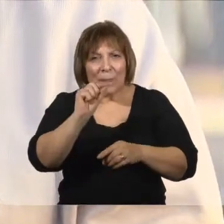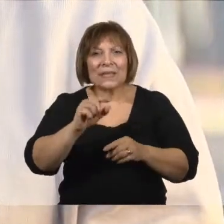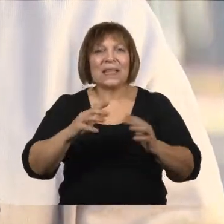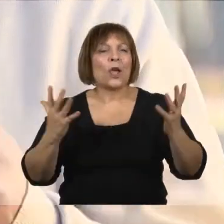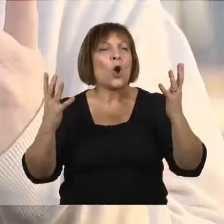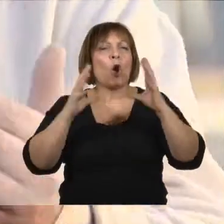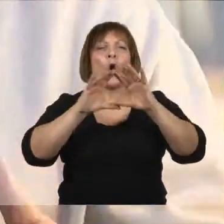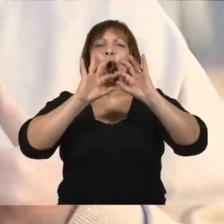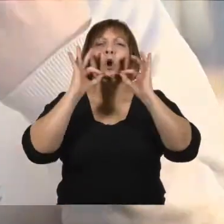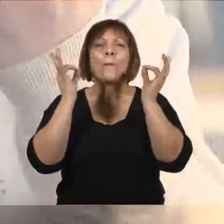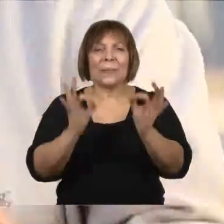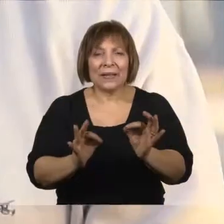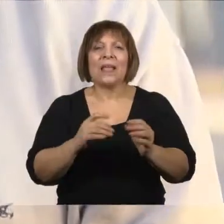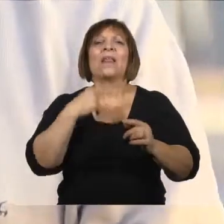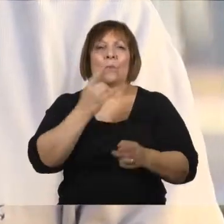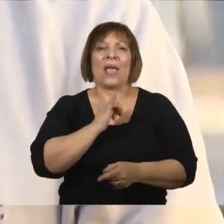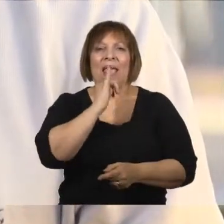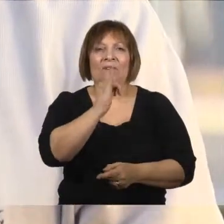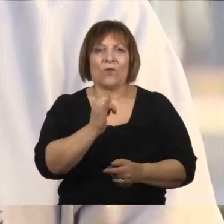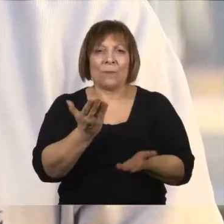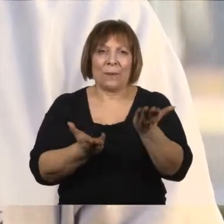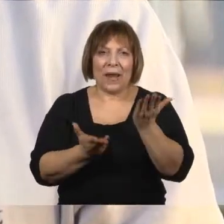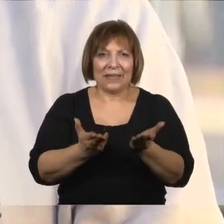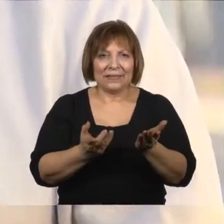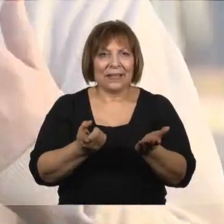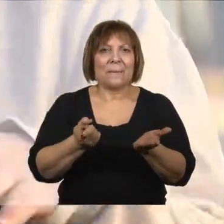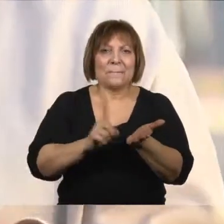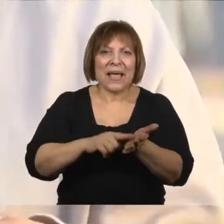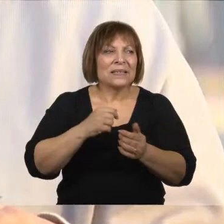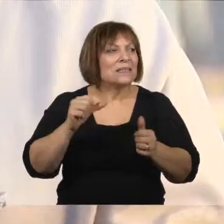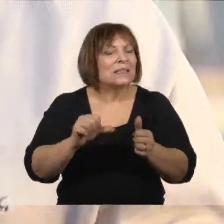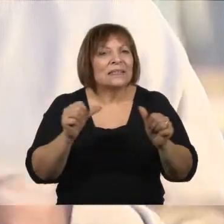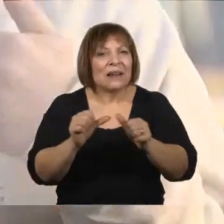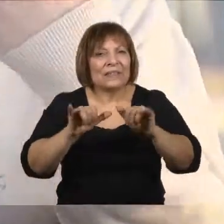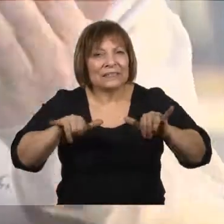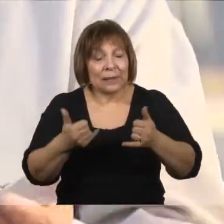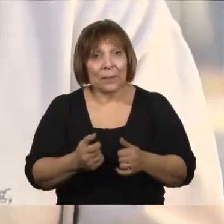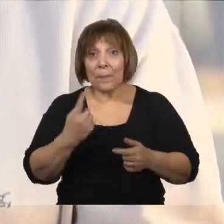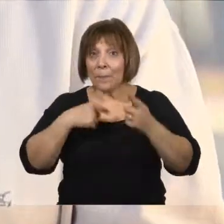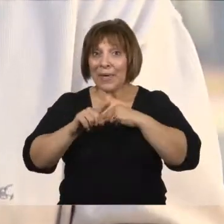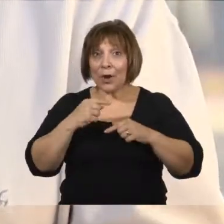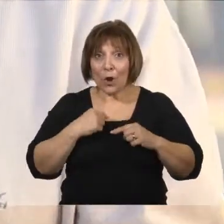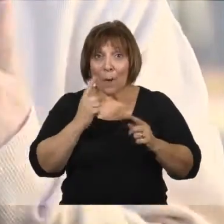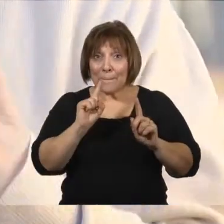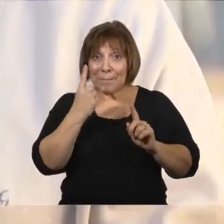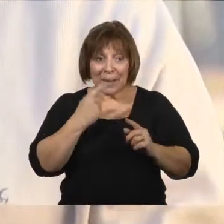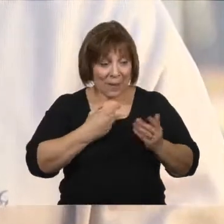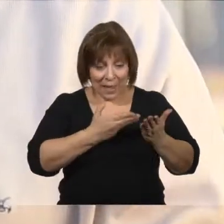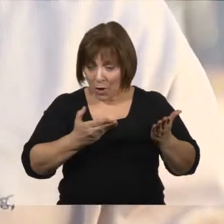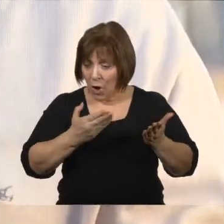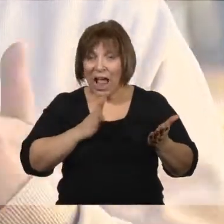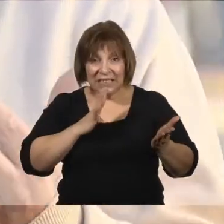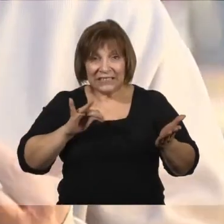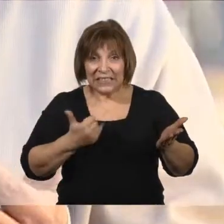del programa y acercaremos sus resultados públicamente. Sin embargo, los principales resultados primarios que ya